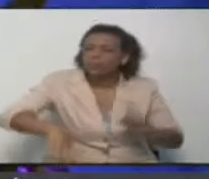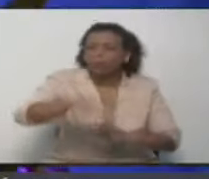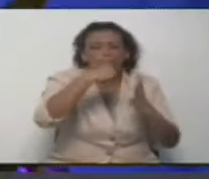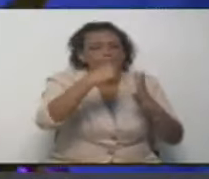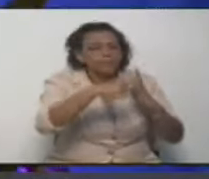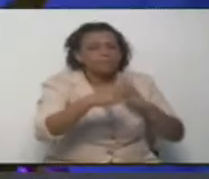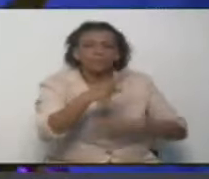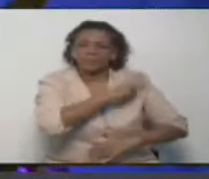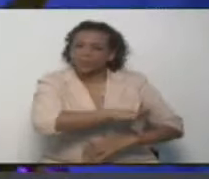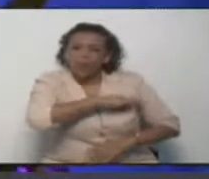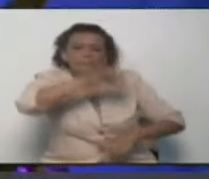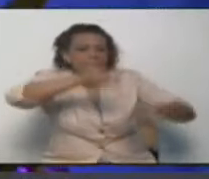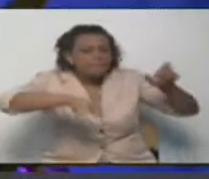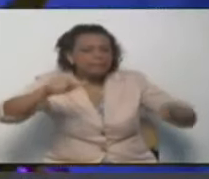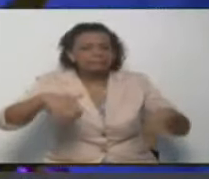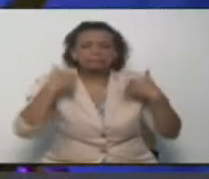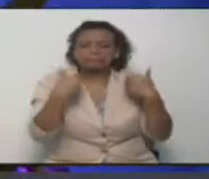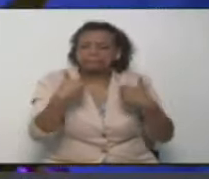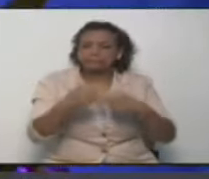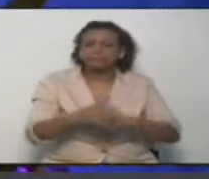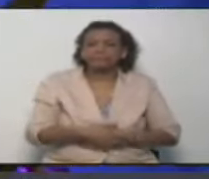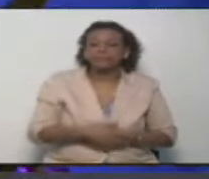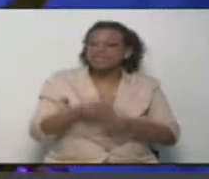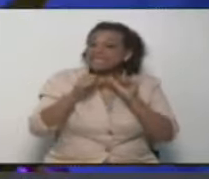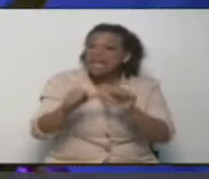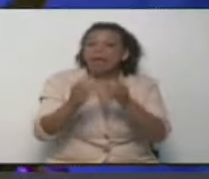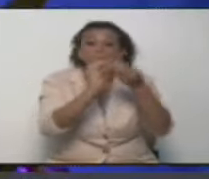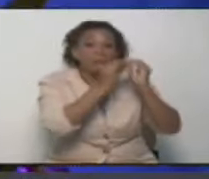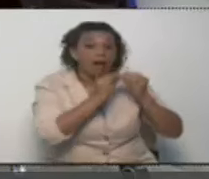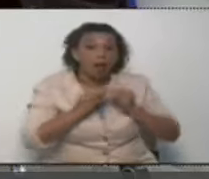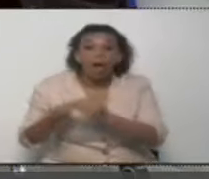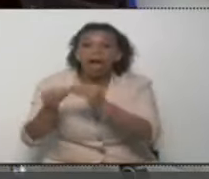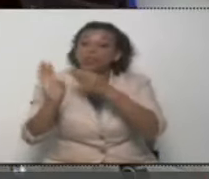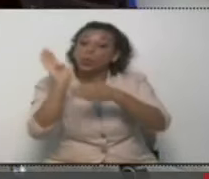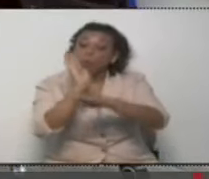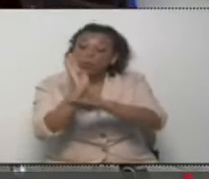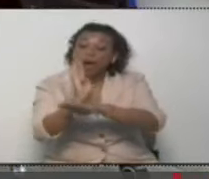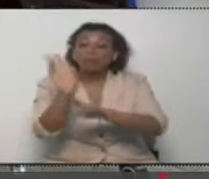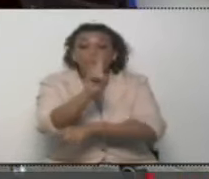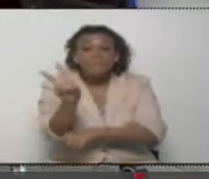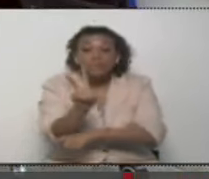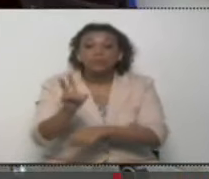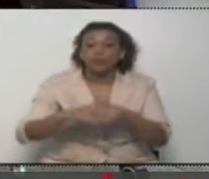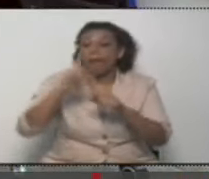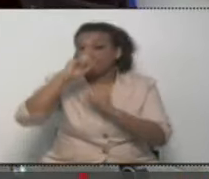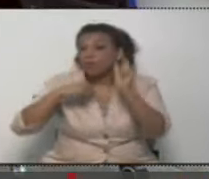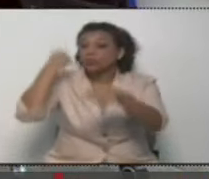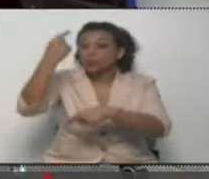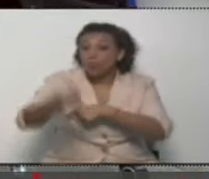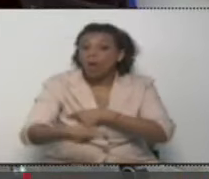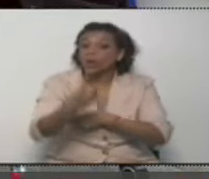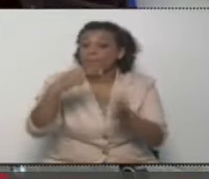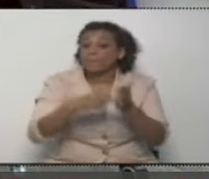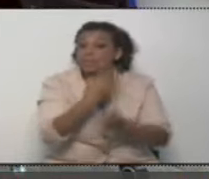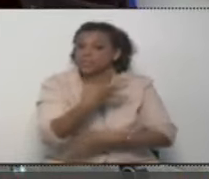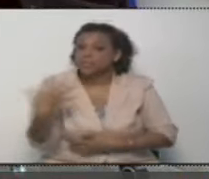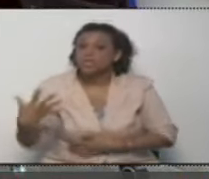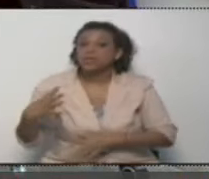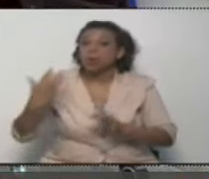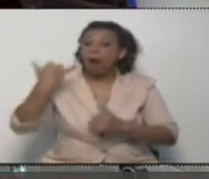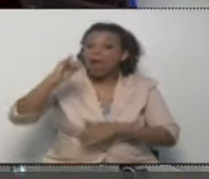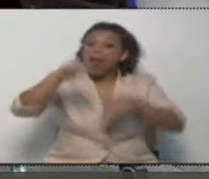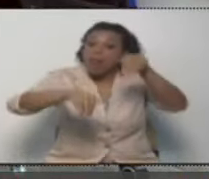vida social del país, y seguir mejorando al país, cuidando al país. El próximo año hay